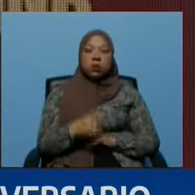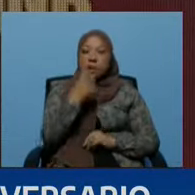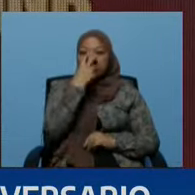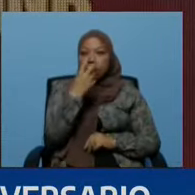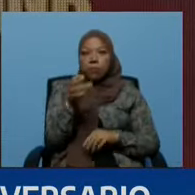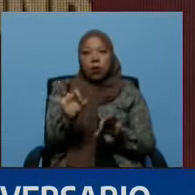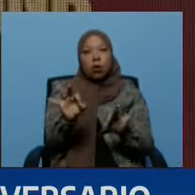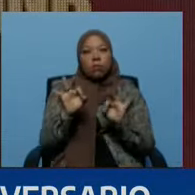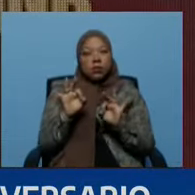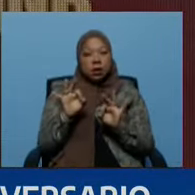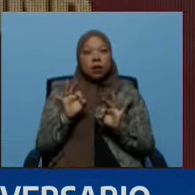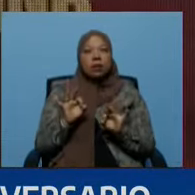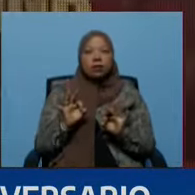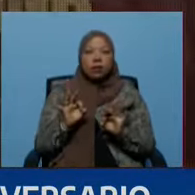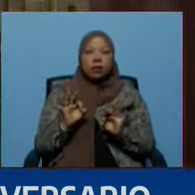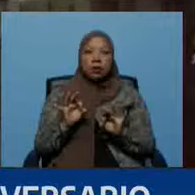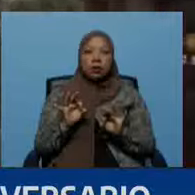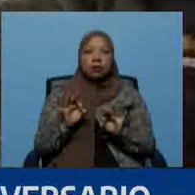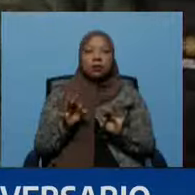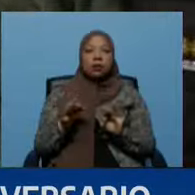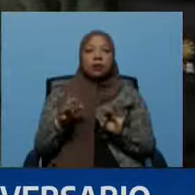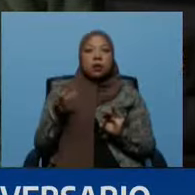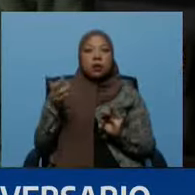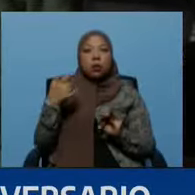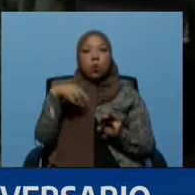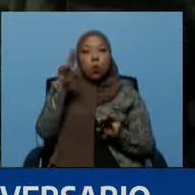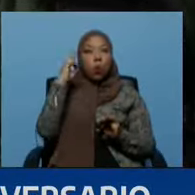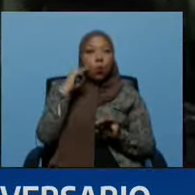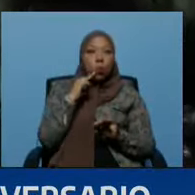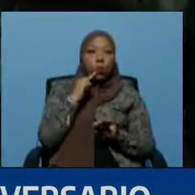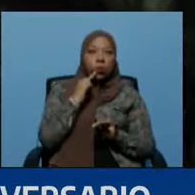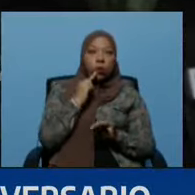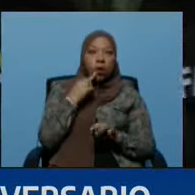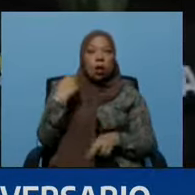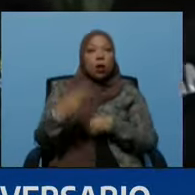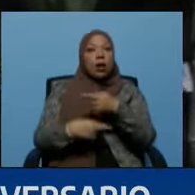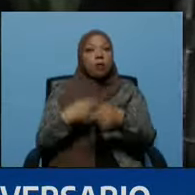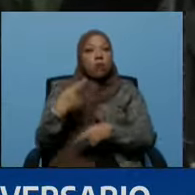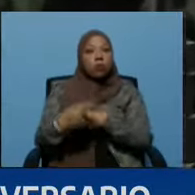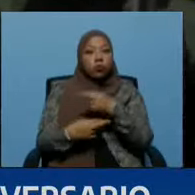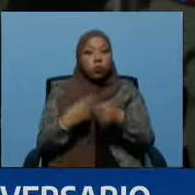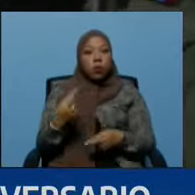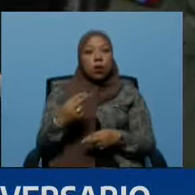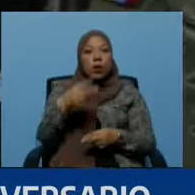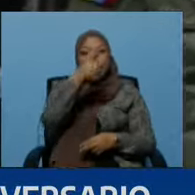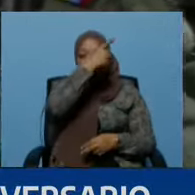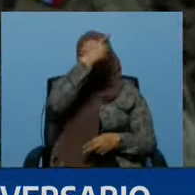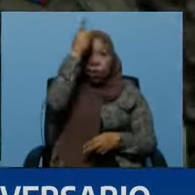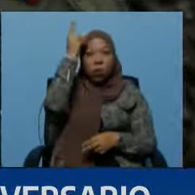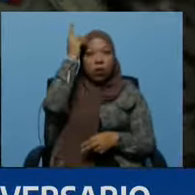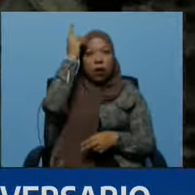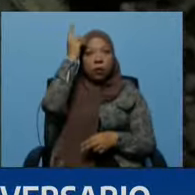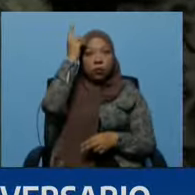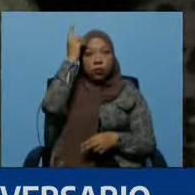invitados especiales, capitán bolivariano revolucionario Diosdado Cabello